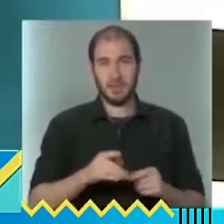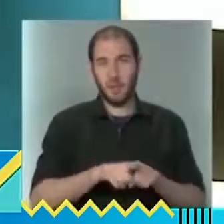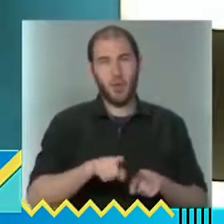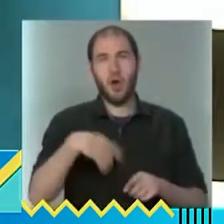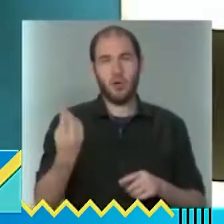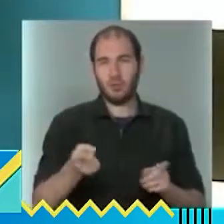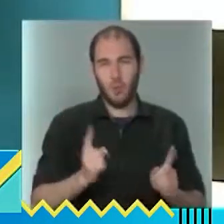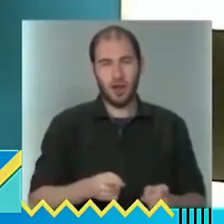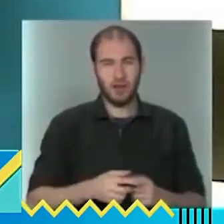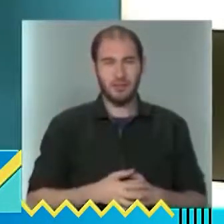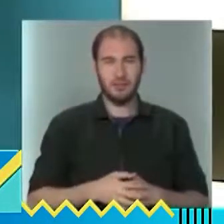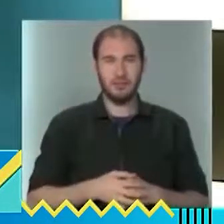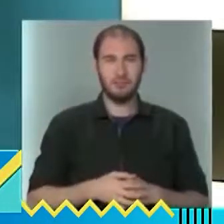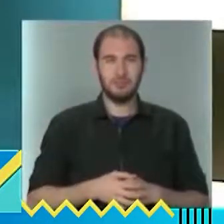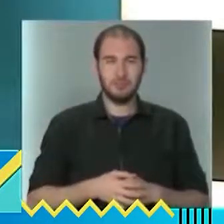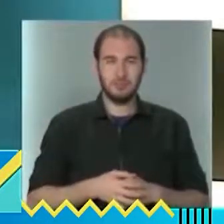demás,